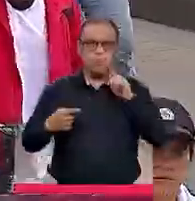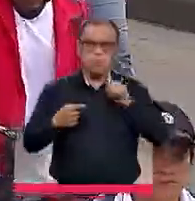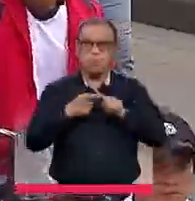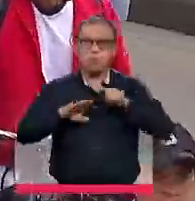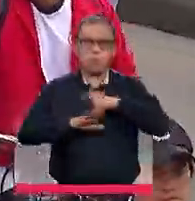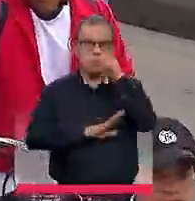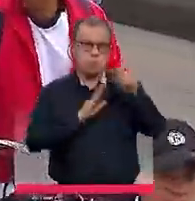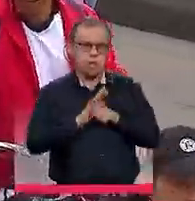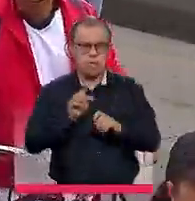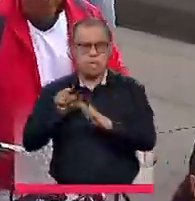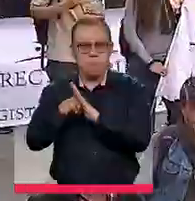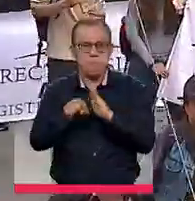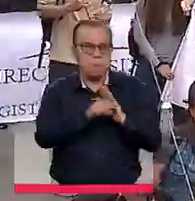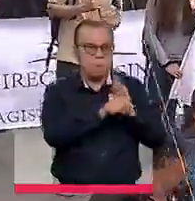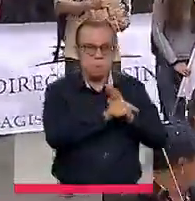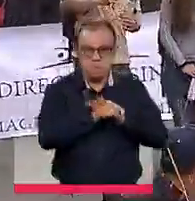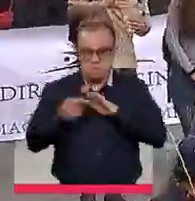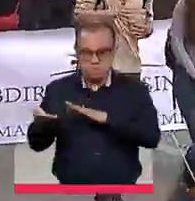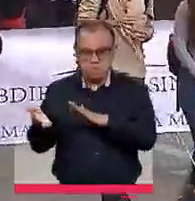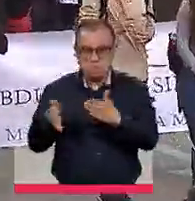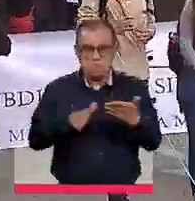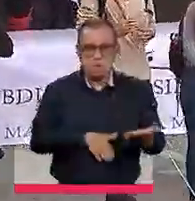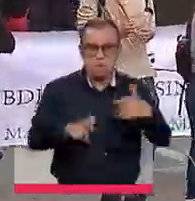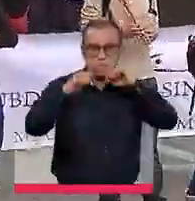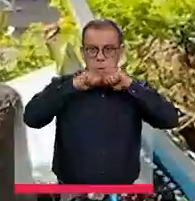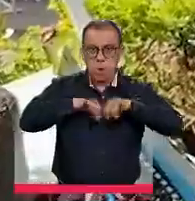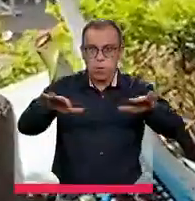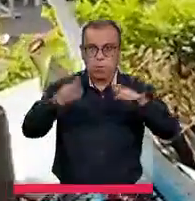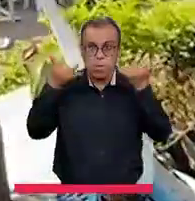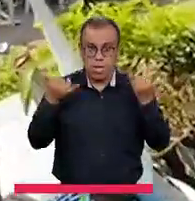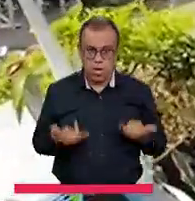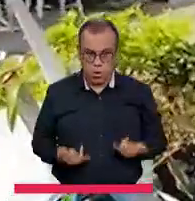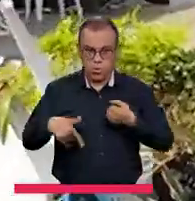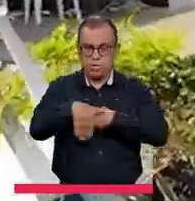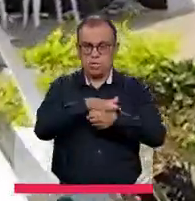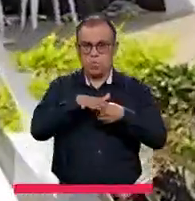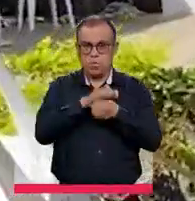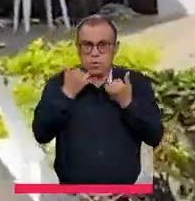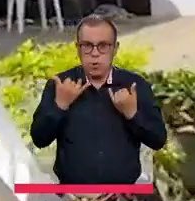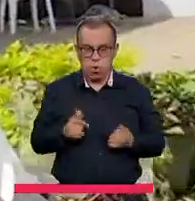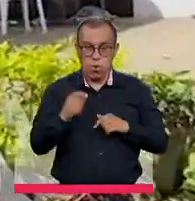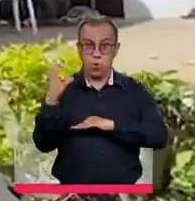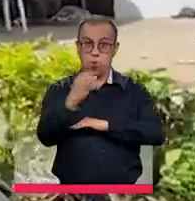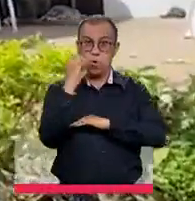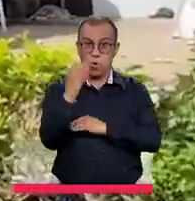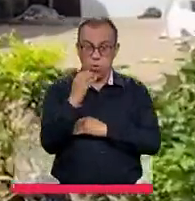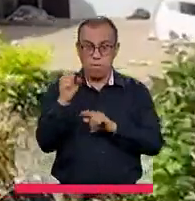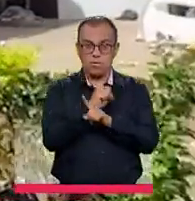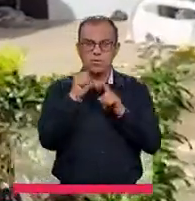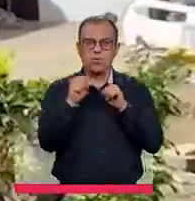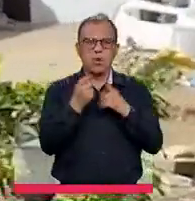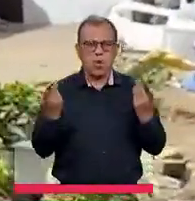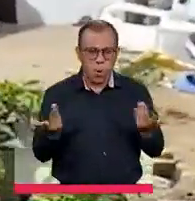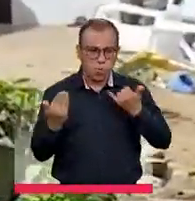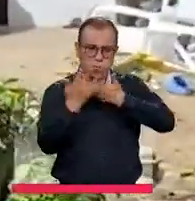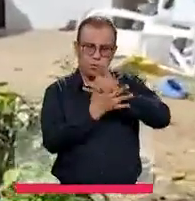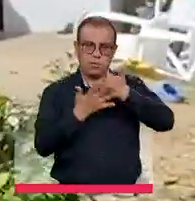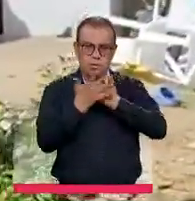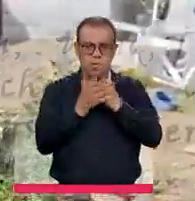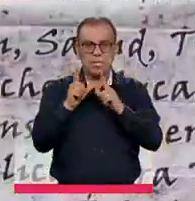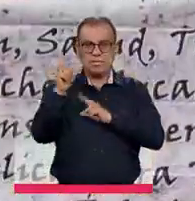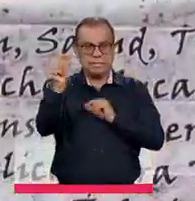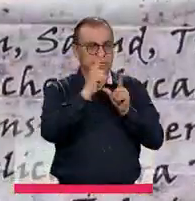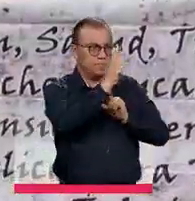ante las masacres responde con pie de fuerza pública, olvidando atender la crisis social que viven los colombianos en las regiones más apartadas del